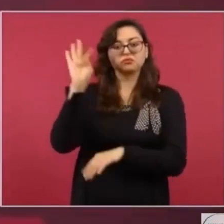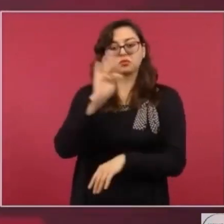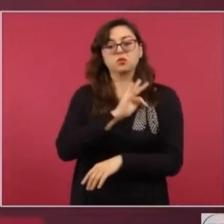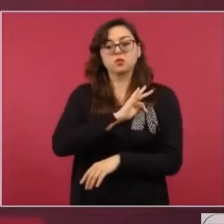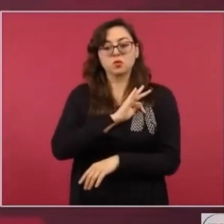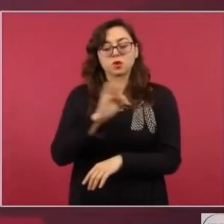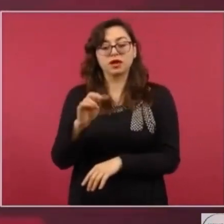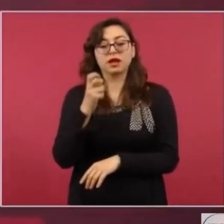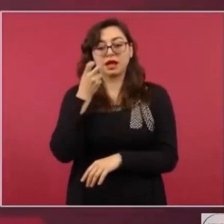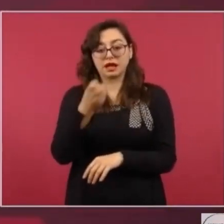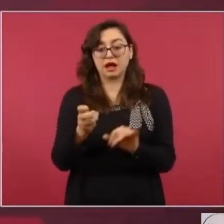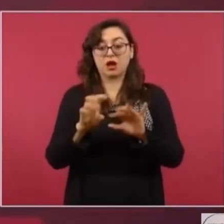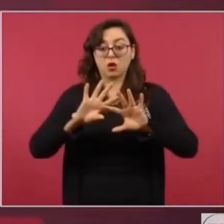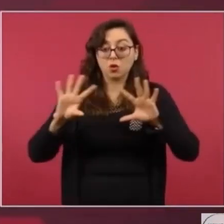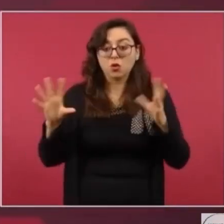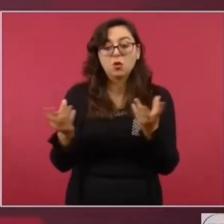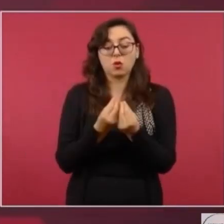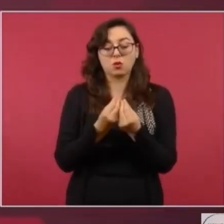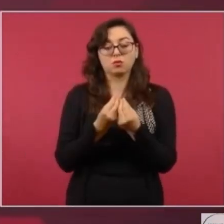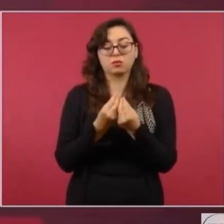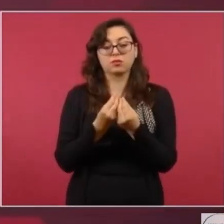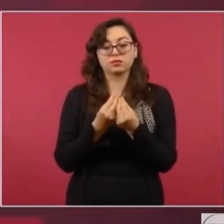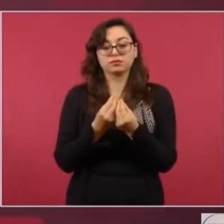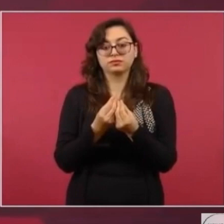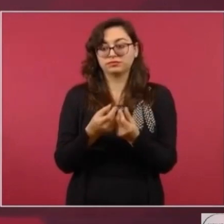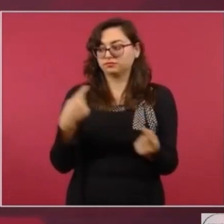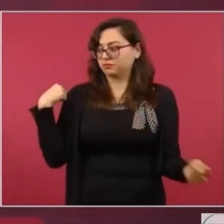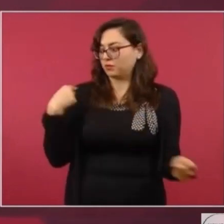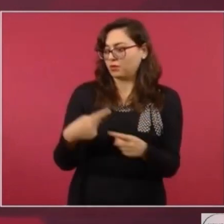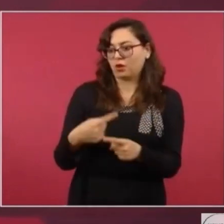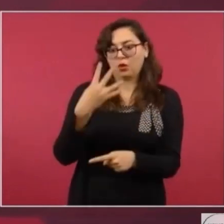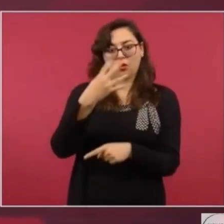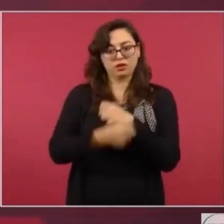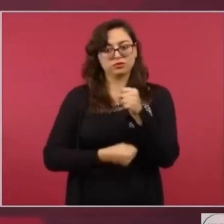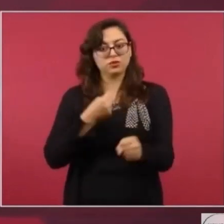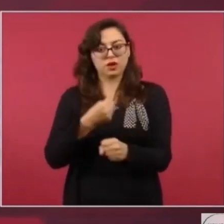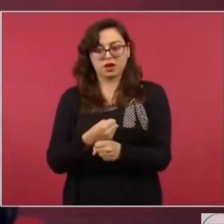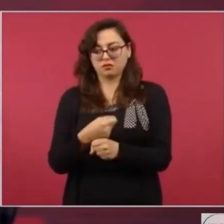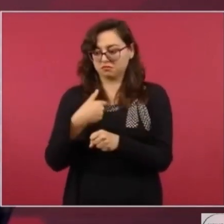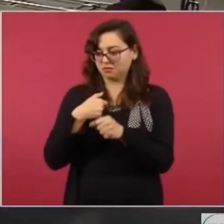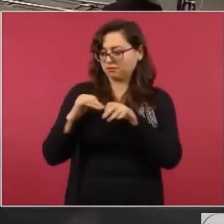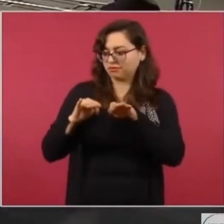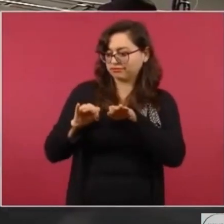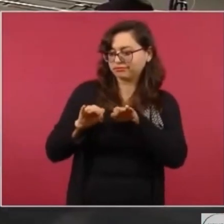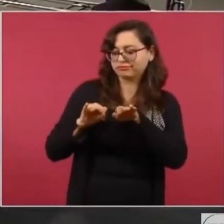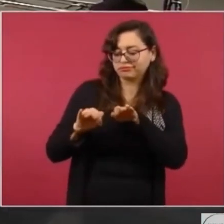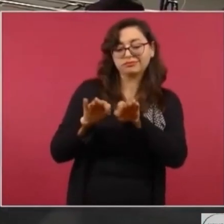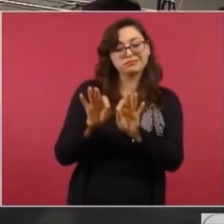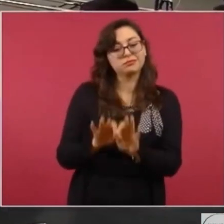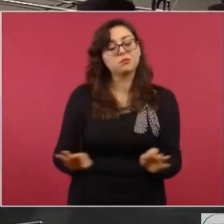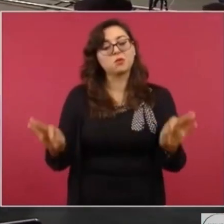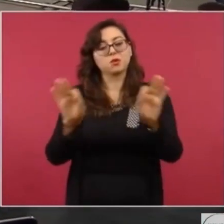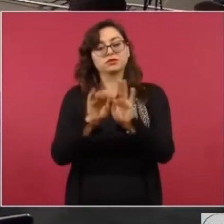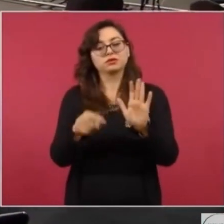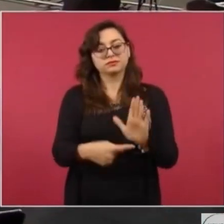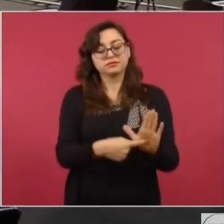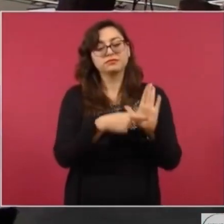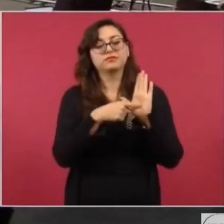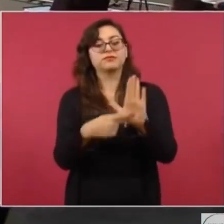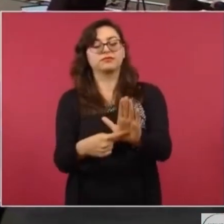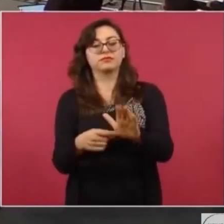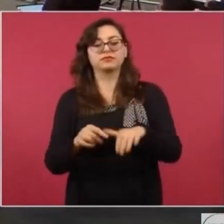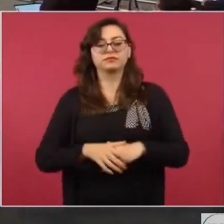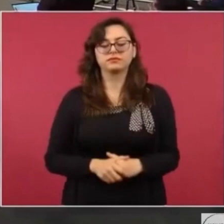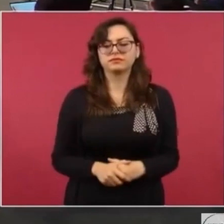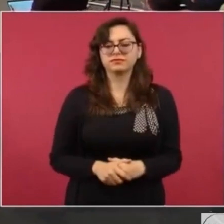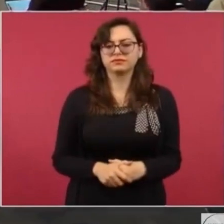Entonces todo esto es muy importante que se conozca. Y los que dicen, bueno, ¿y por qué